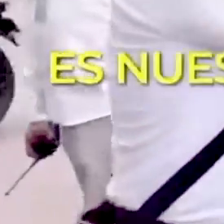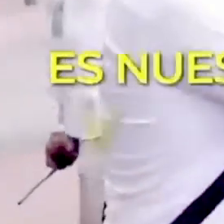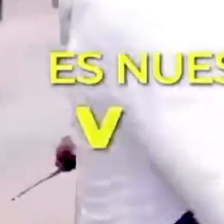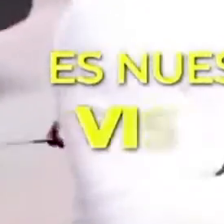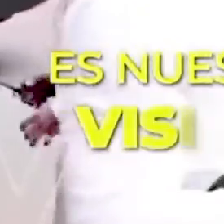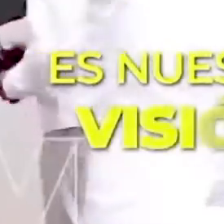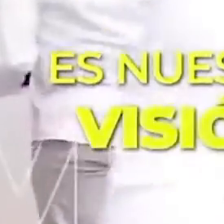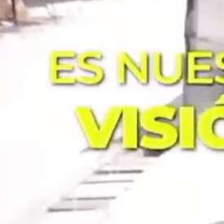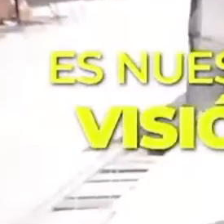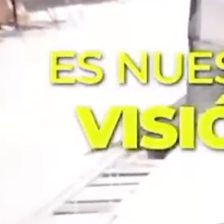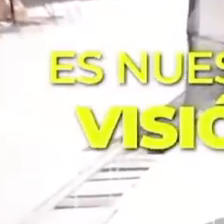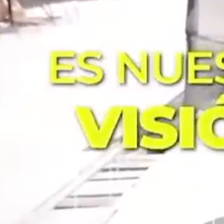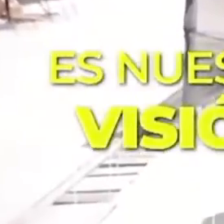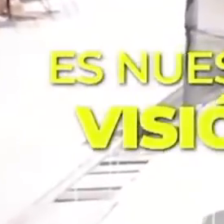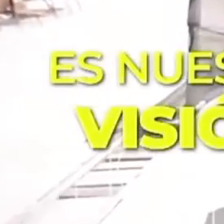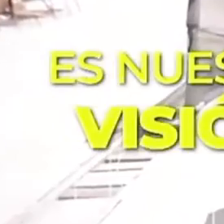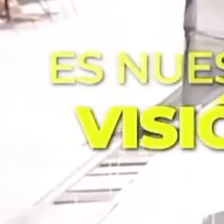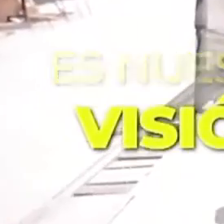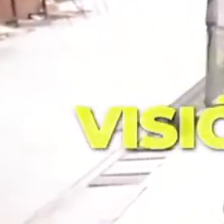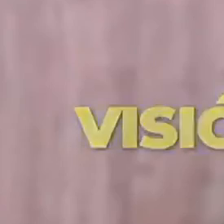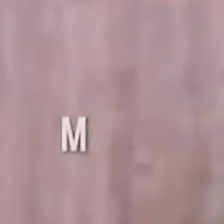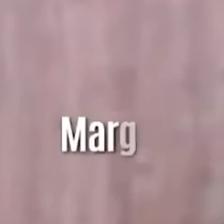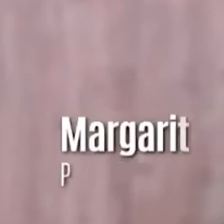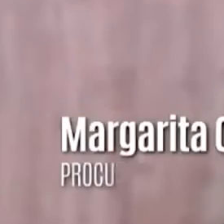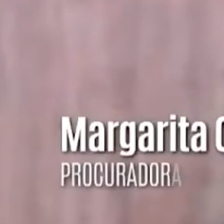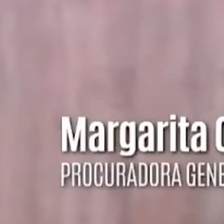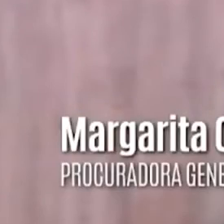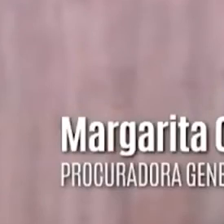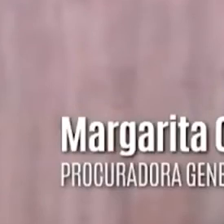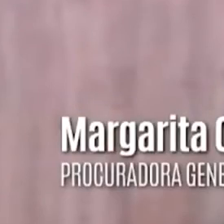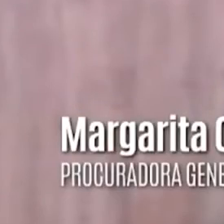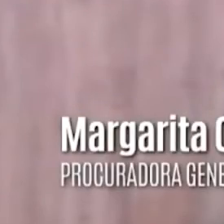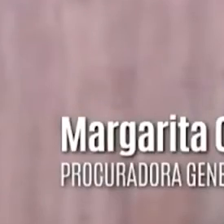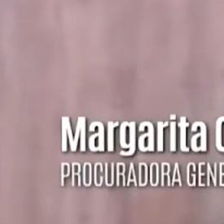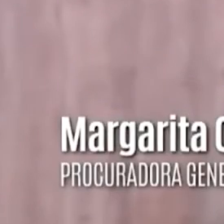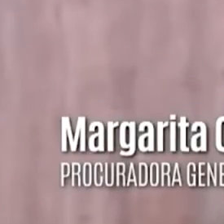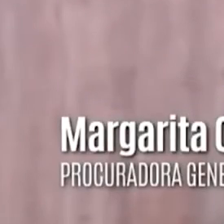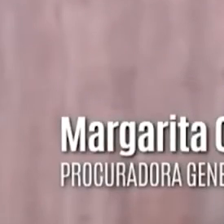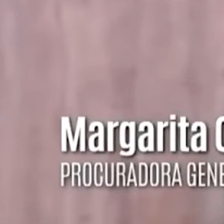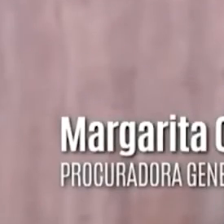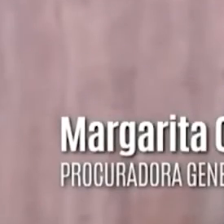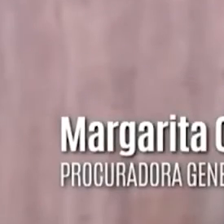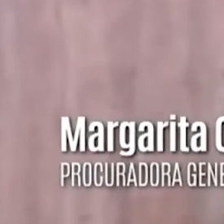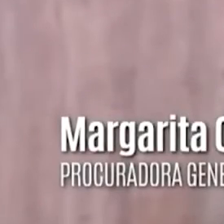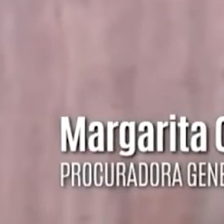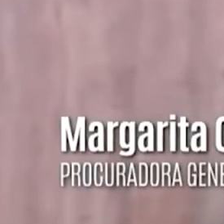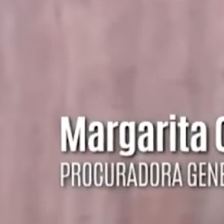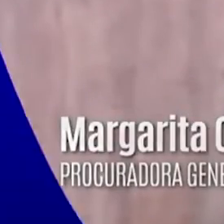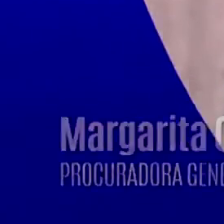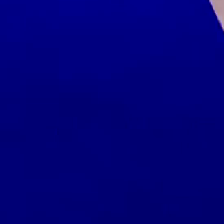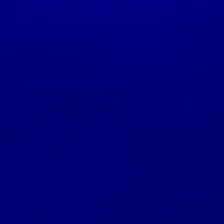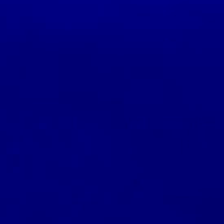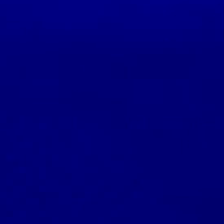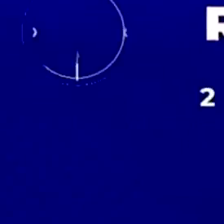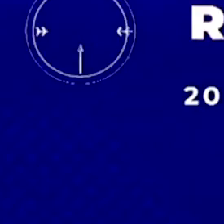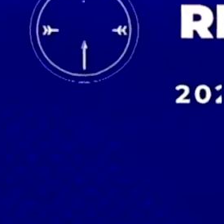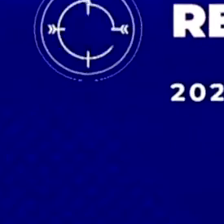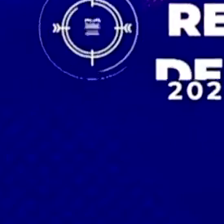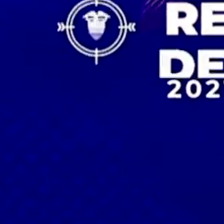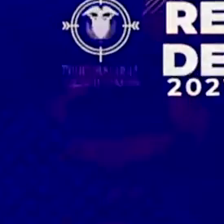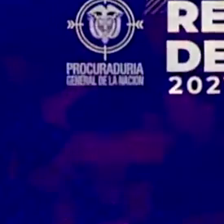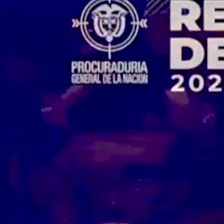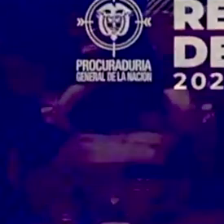oportuno, es nuestra visión, es nuestra misión, y entreguemos al país los mejores resultados.